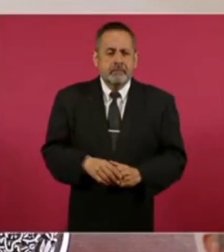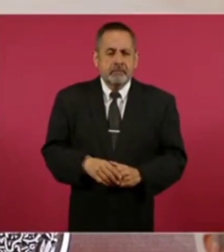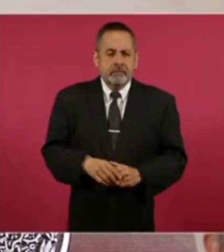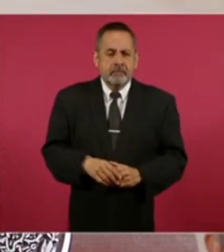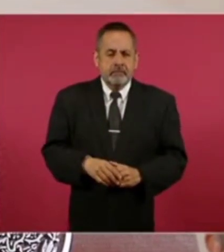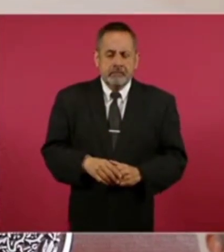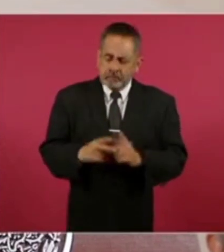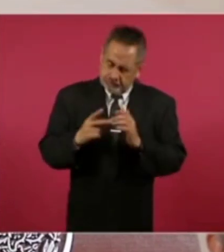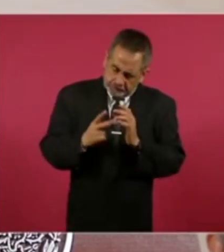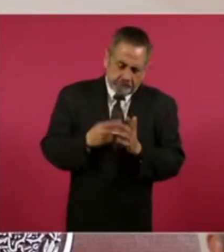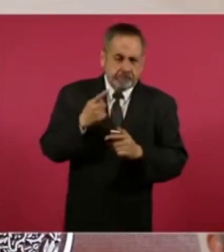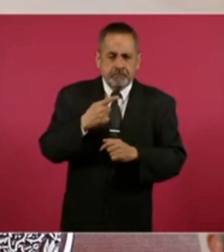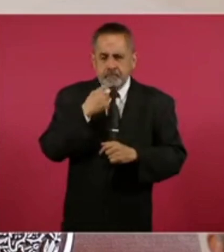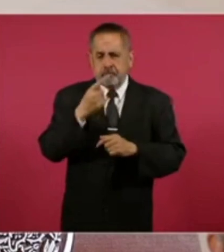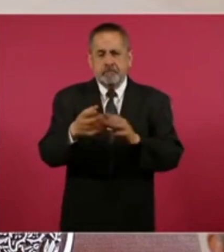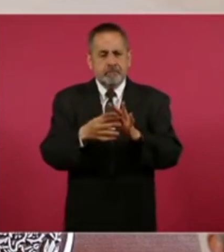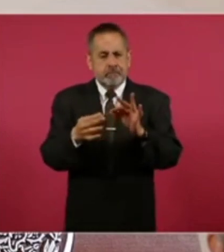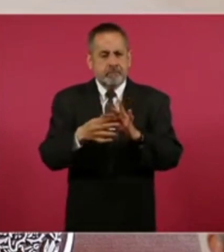lo repito,